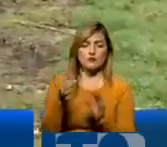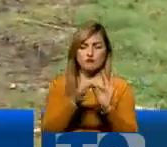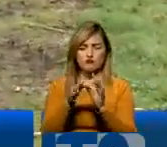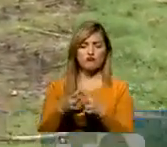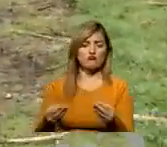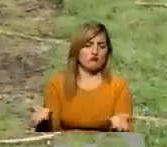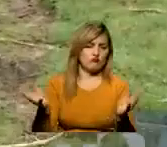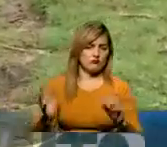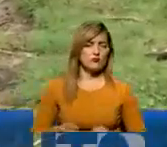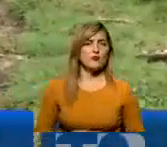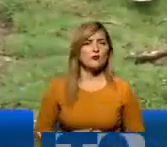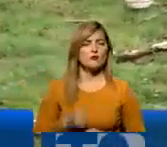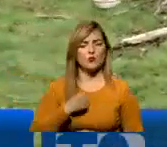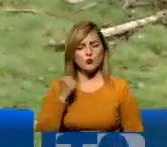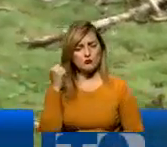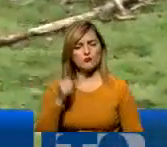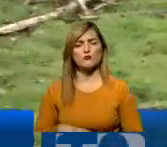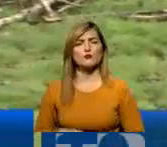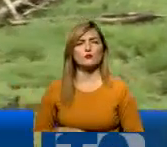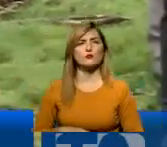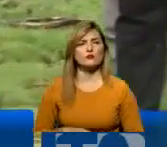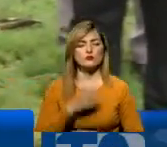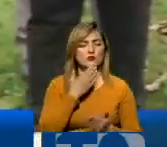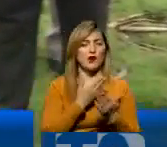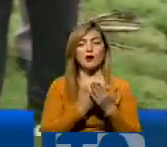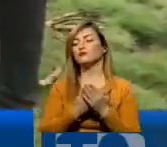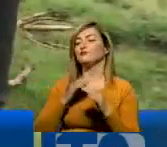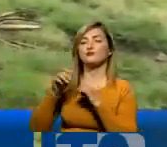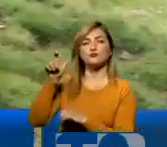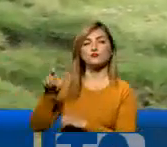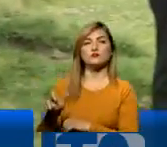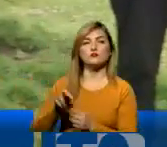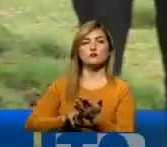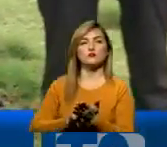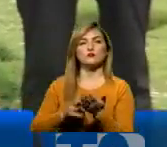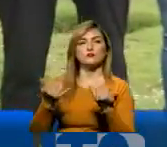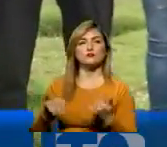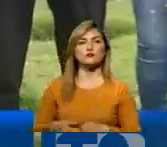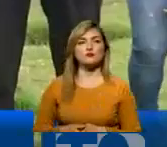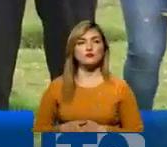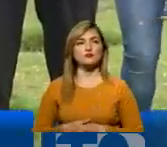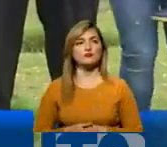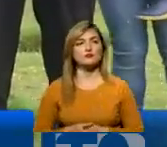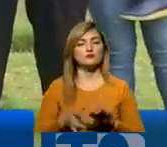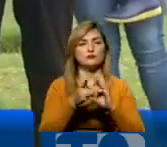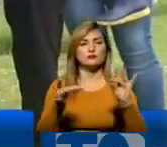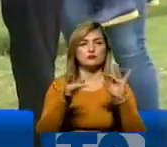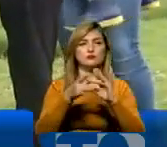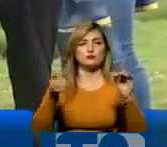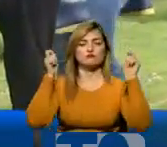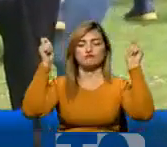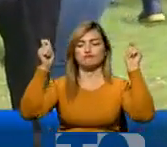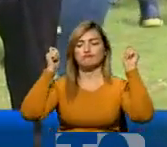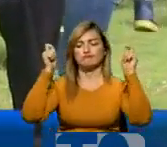Listo, muchísimas gracias. Vamos a conversar con otro de los moradores que se ha reunido en este sector. Vemos los carteles, vemos lo que